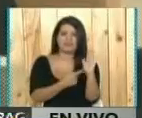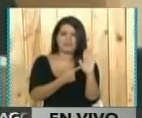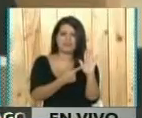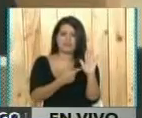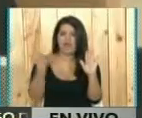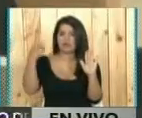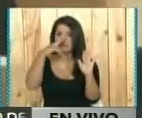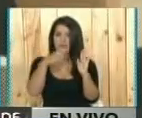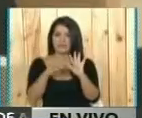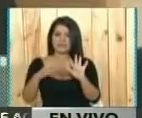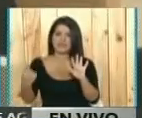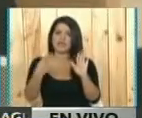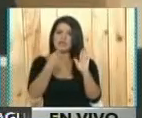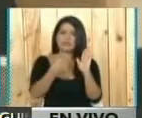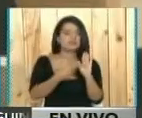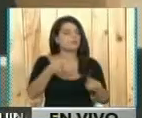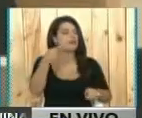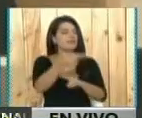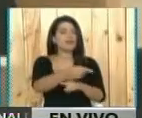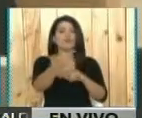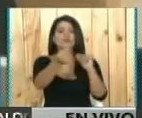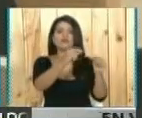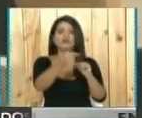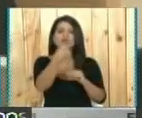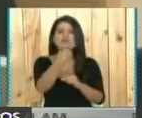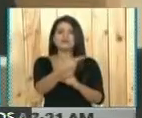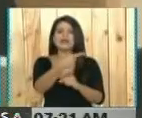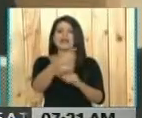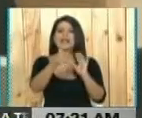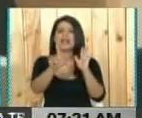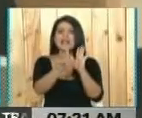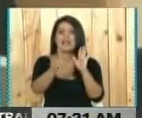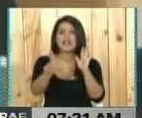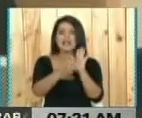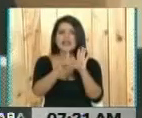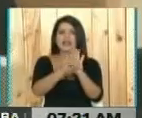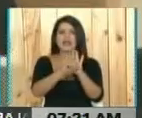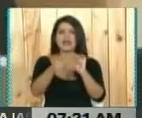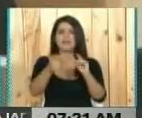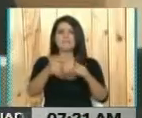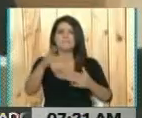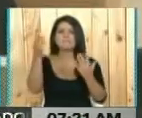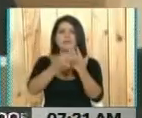Asamblea Nacional discutir la ley del matrimonio igualitario.